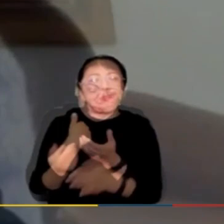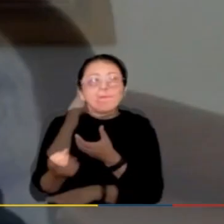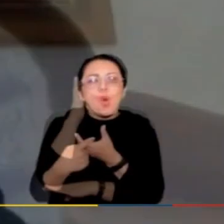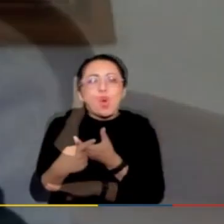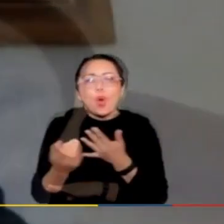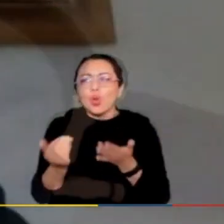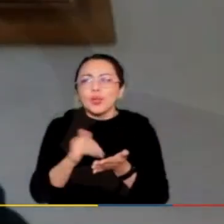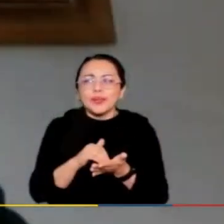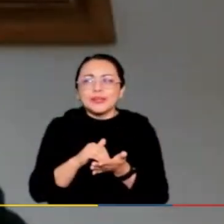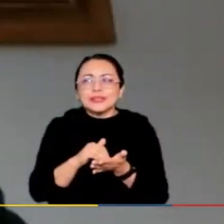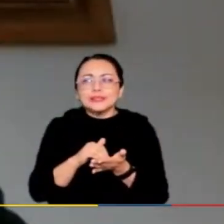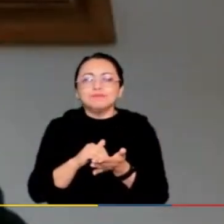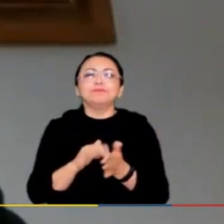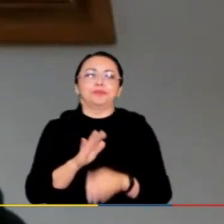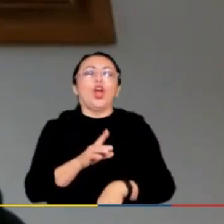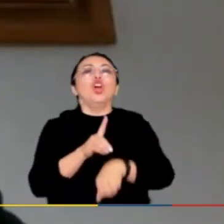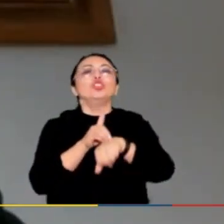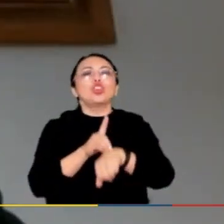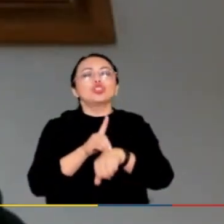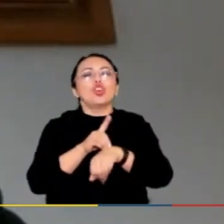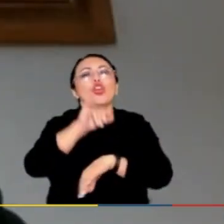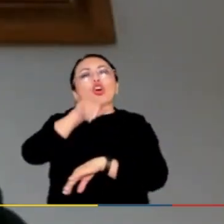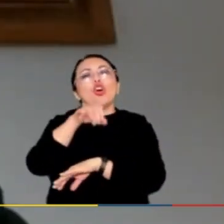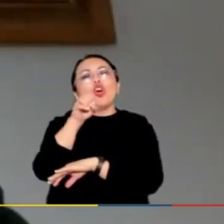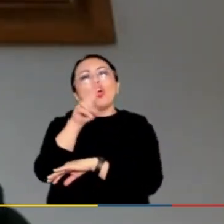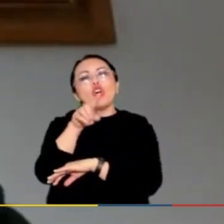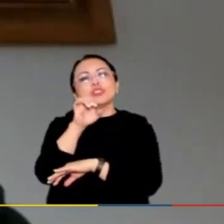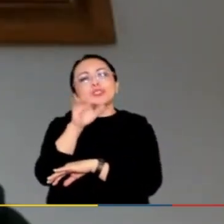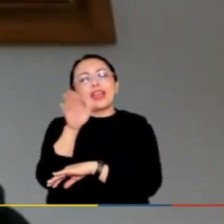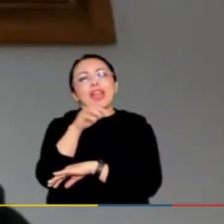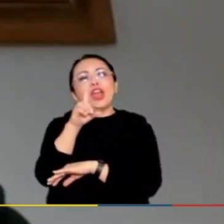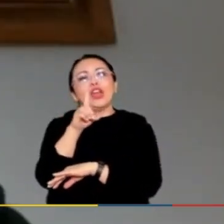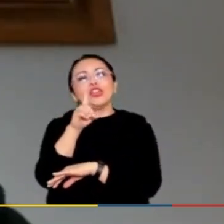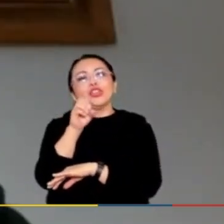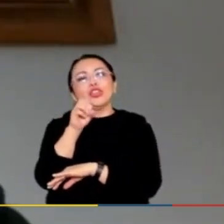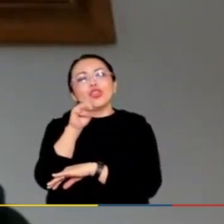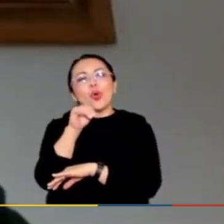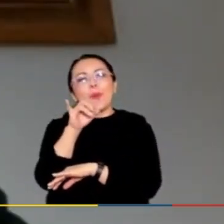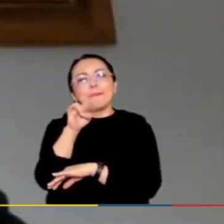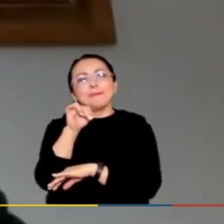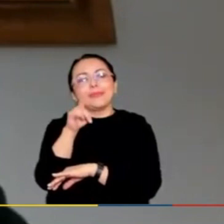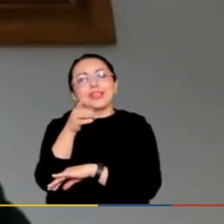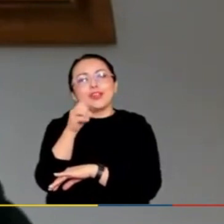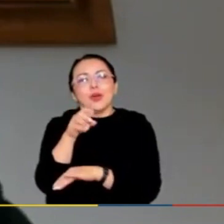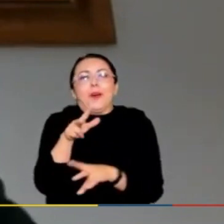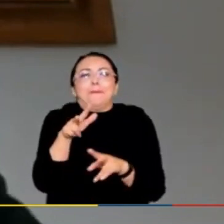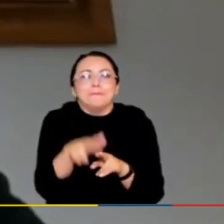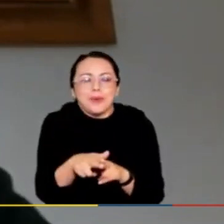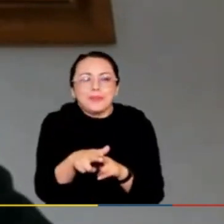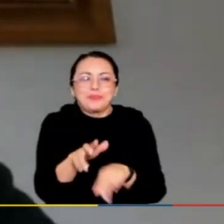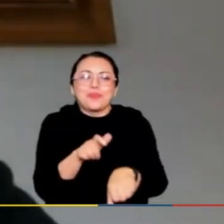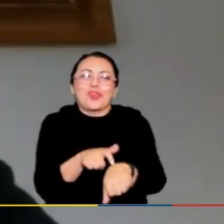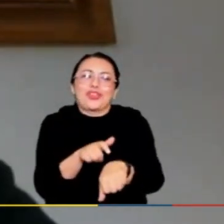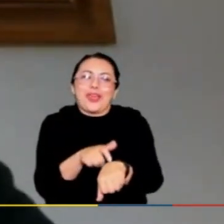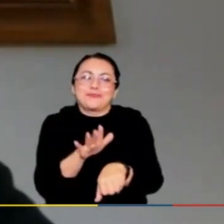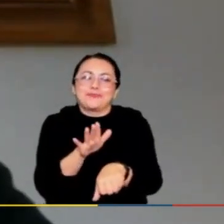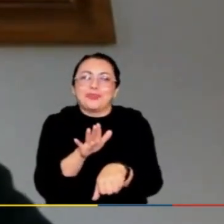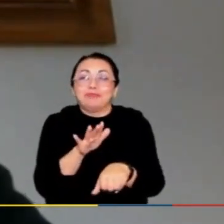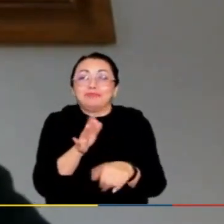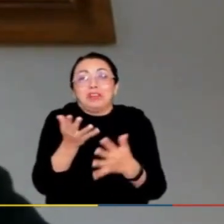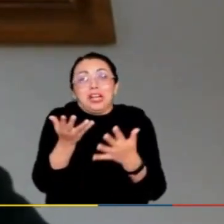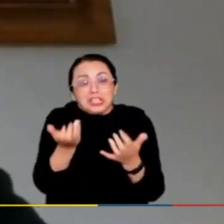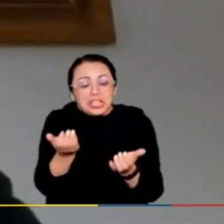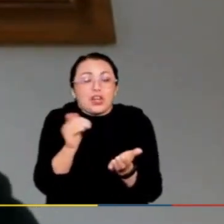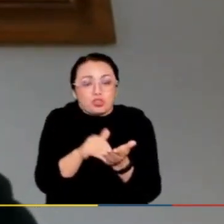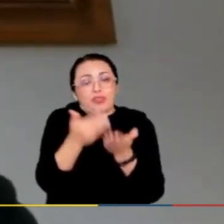gracias. Doctor José Domingo, como había interrumpido por tiempo su intervención, si queda nuevamente en el